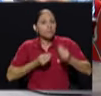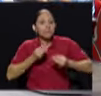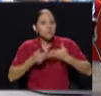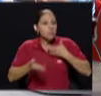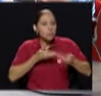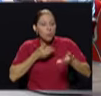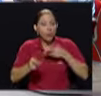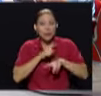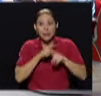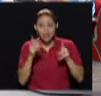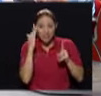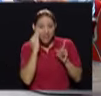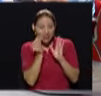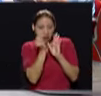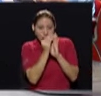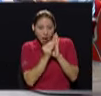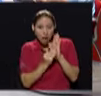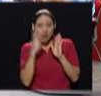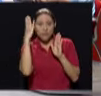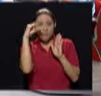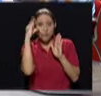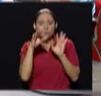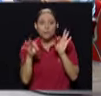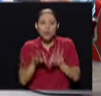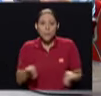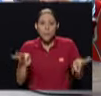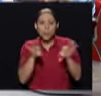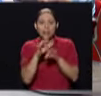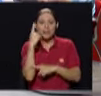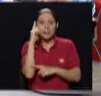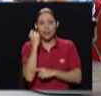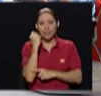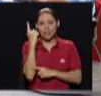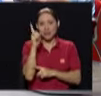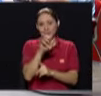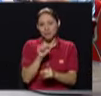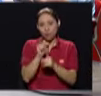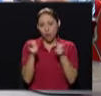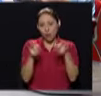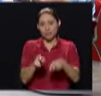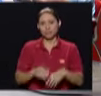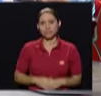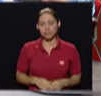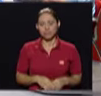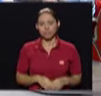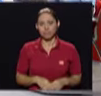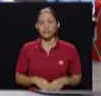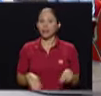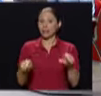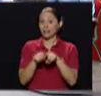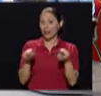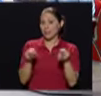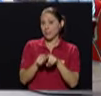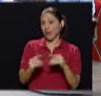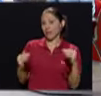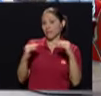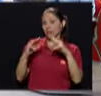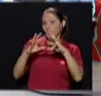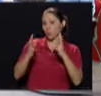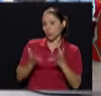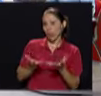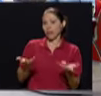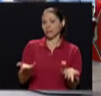distantes, el registro se convierte en algo muy importante para entender el fenómeno como tal. Y también, digamos,